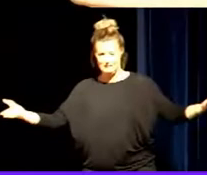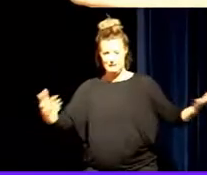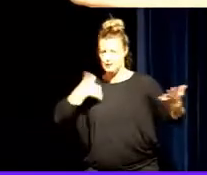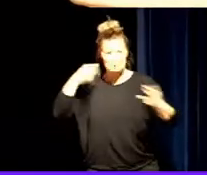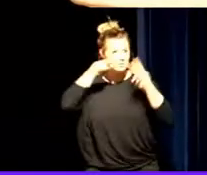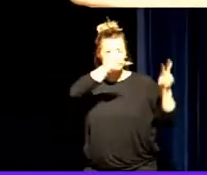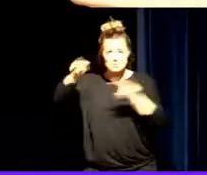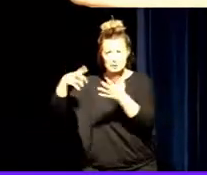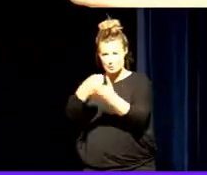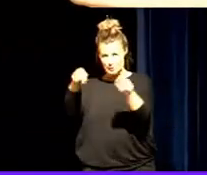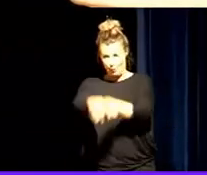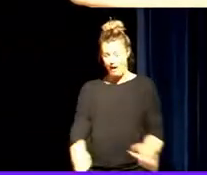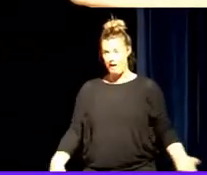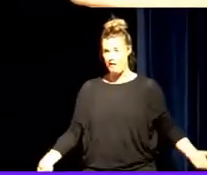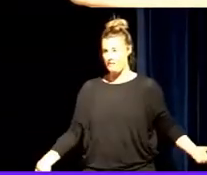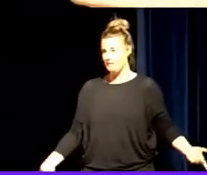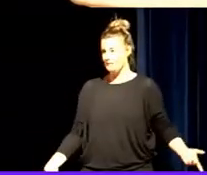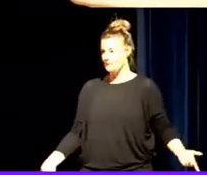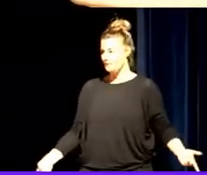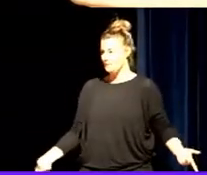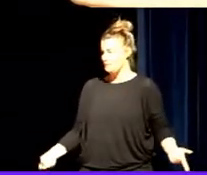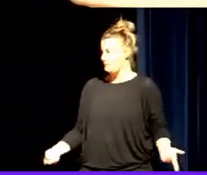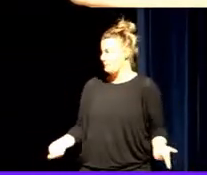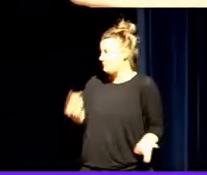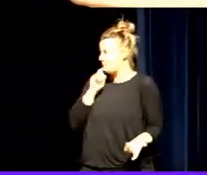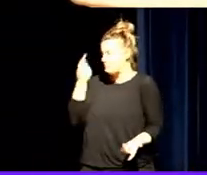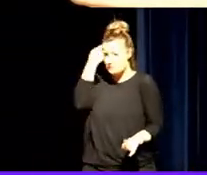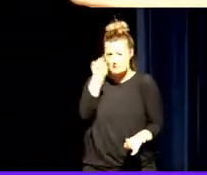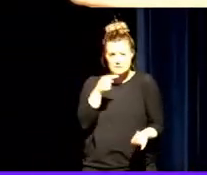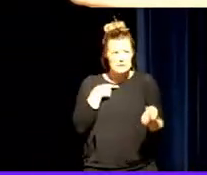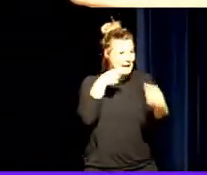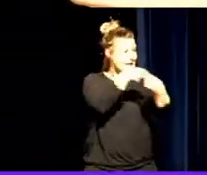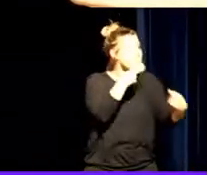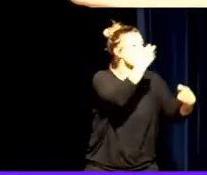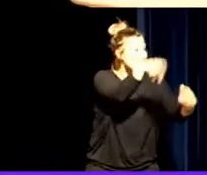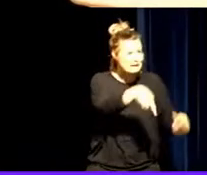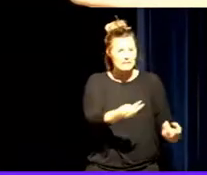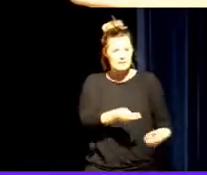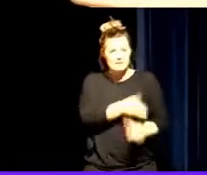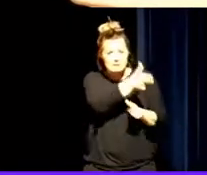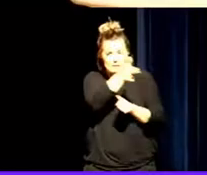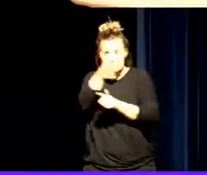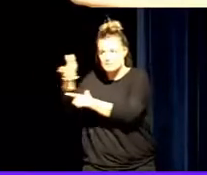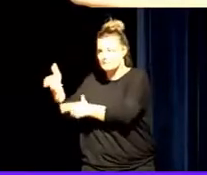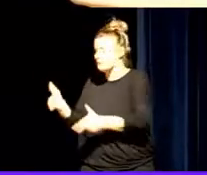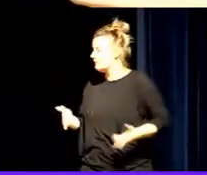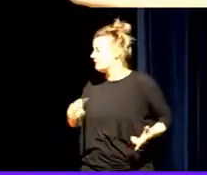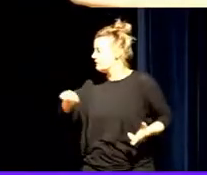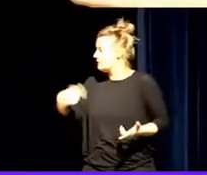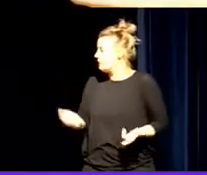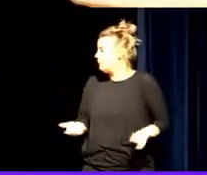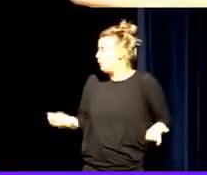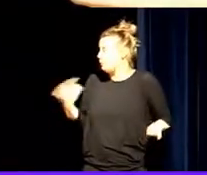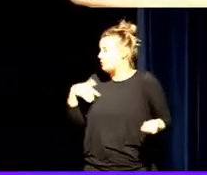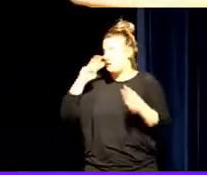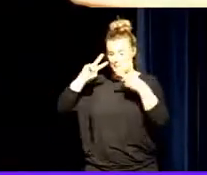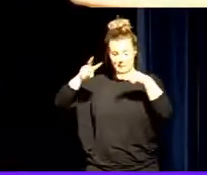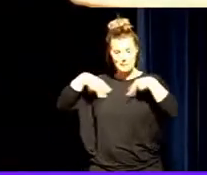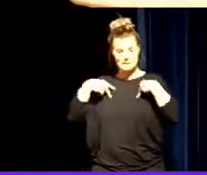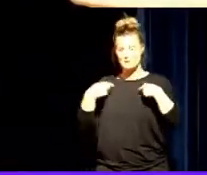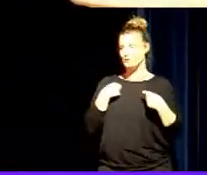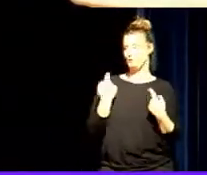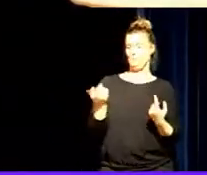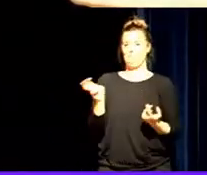veo iguales, ¿no? O sea, ¿cómo distingues quién es el enemigo? Y luego, pues como ya me notáis que vengo del mundo